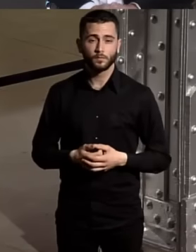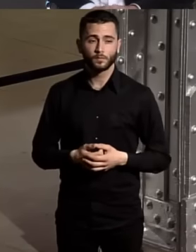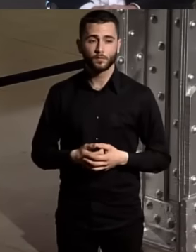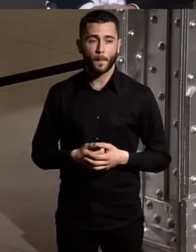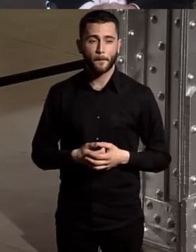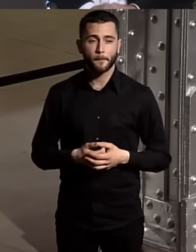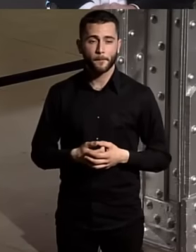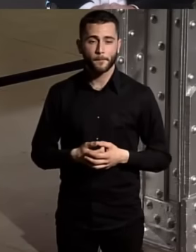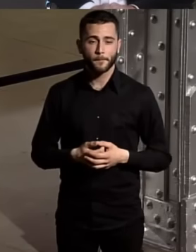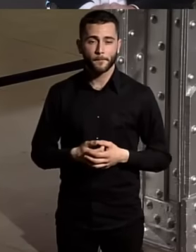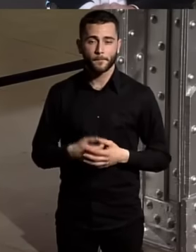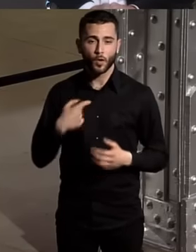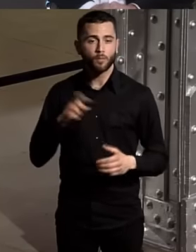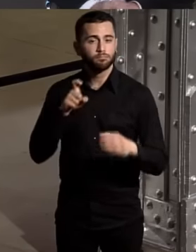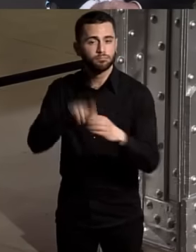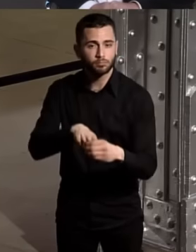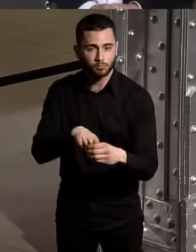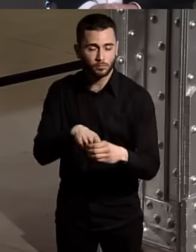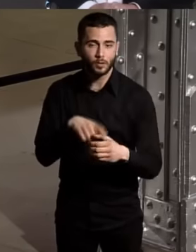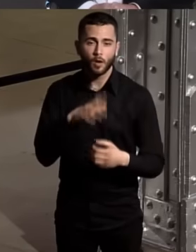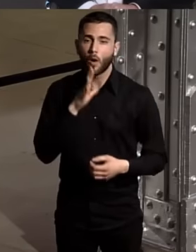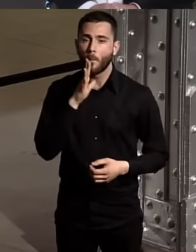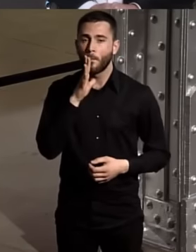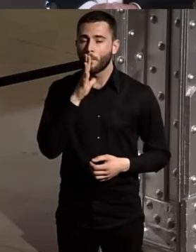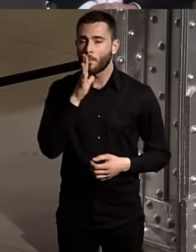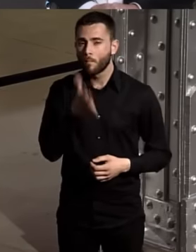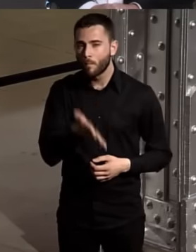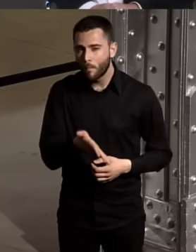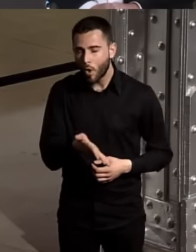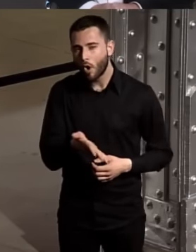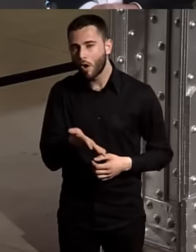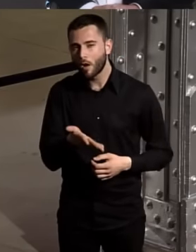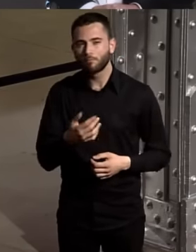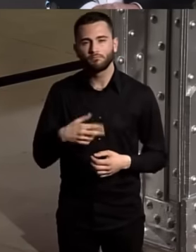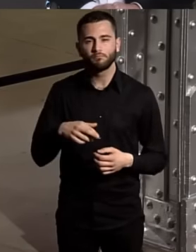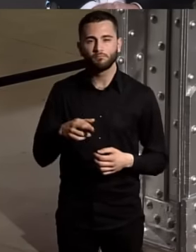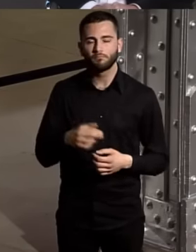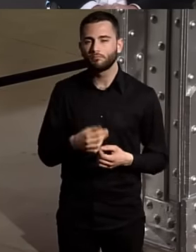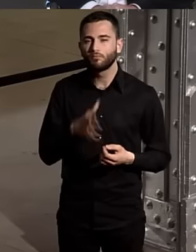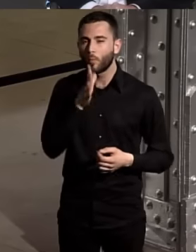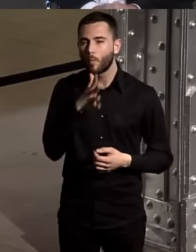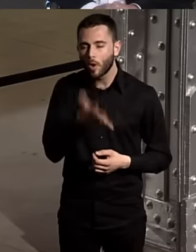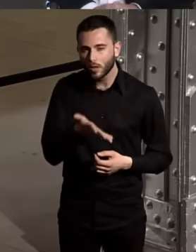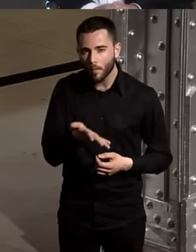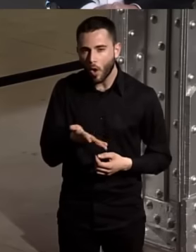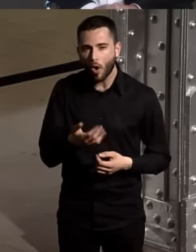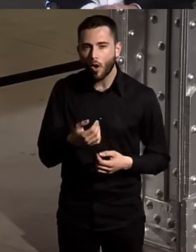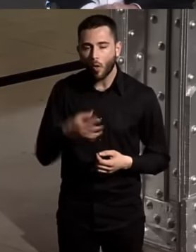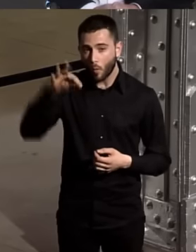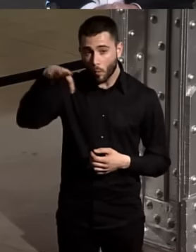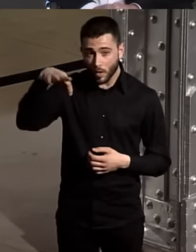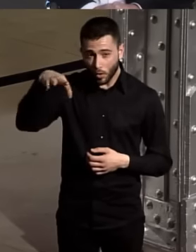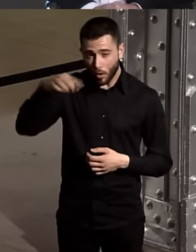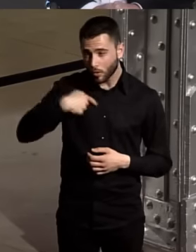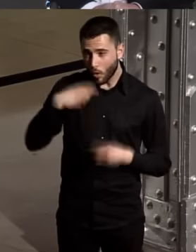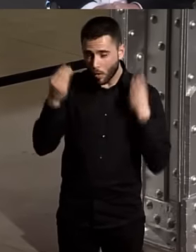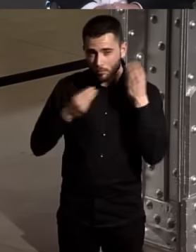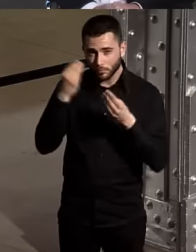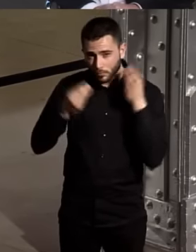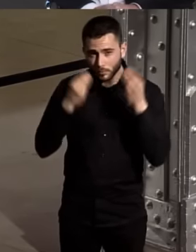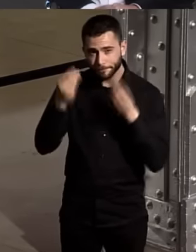en los que me implico porque por la la única razón la única causa que yo Considero